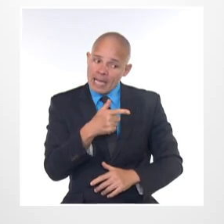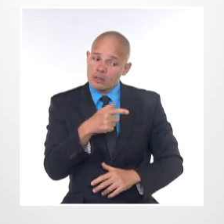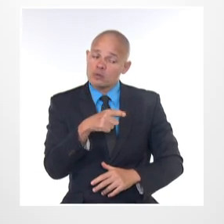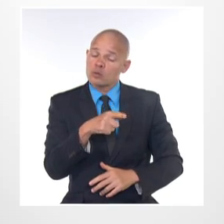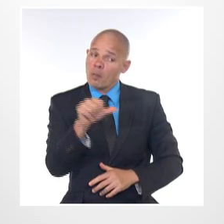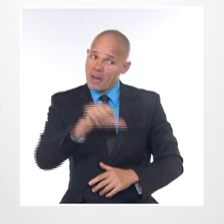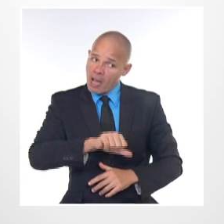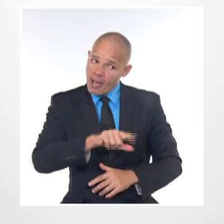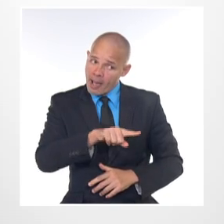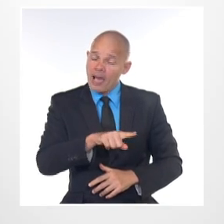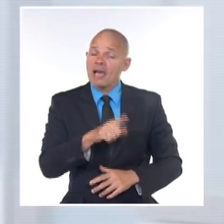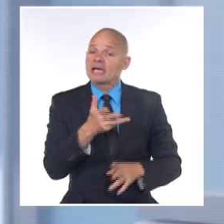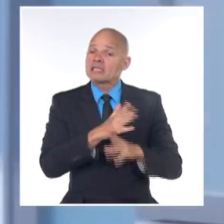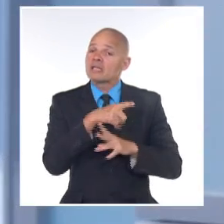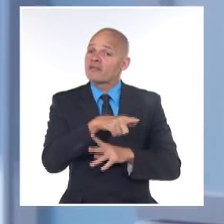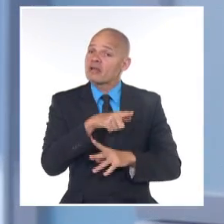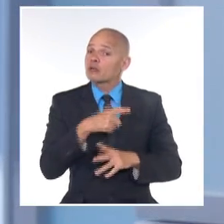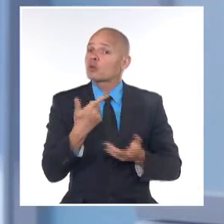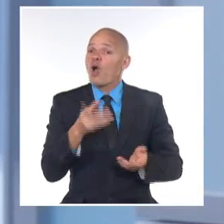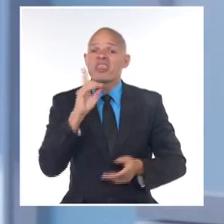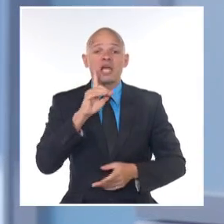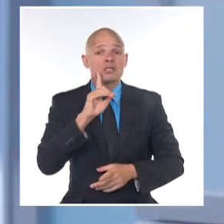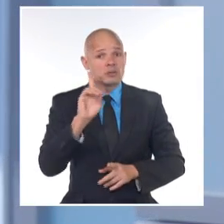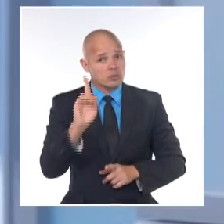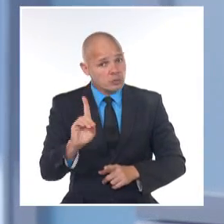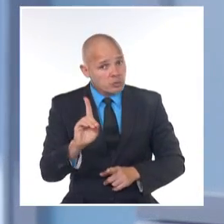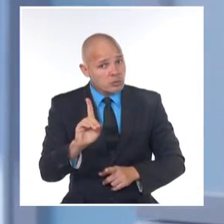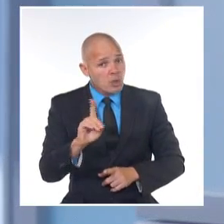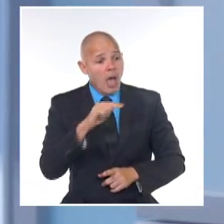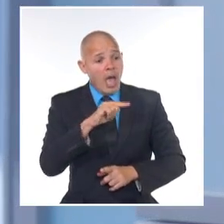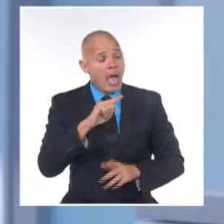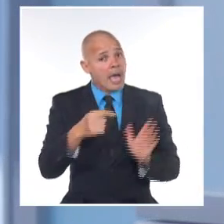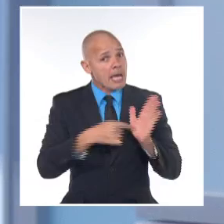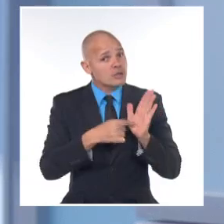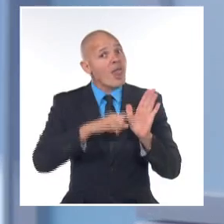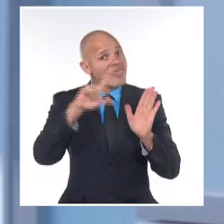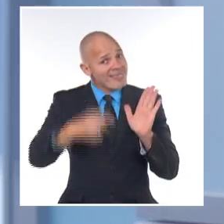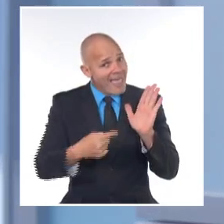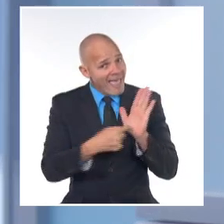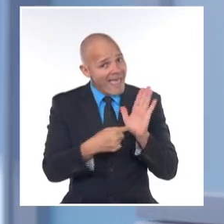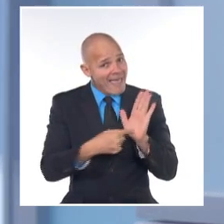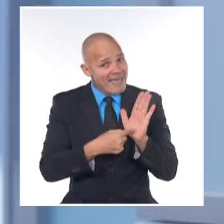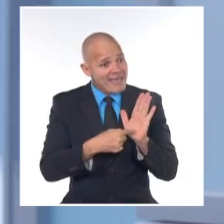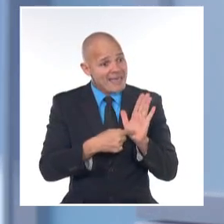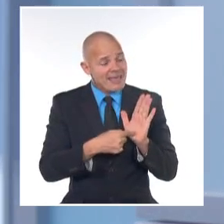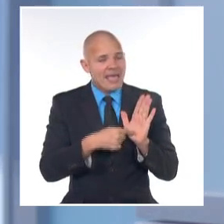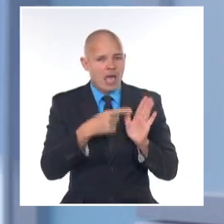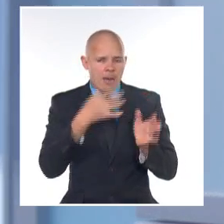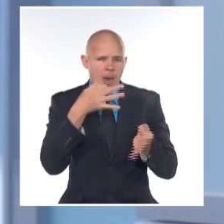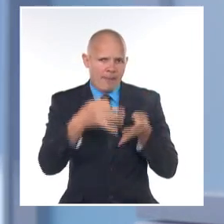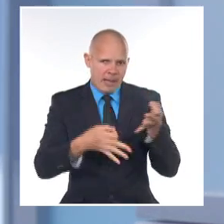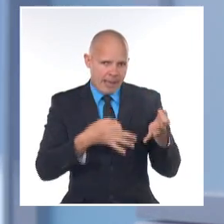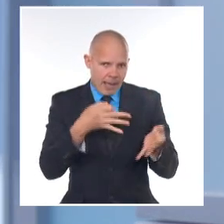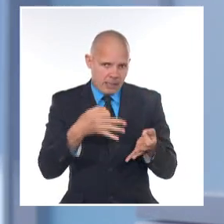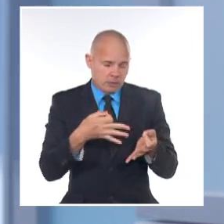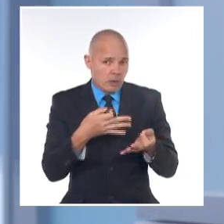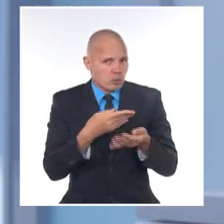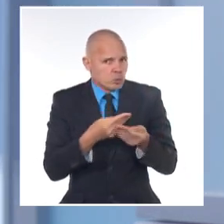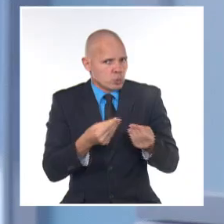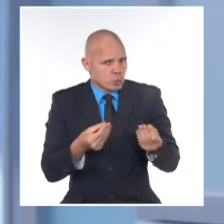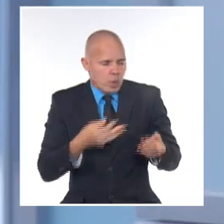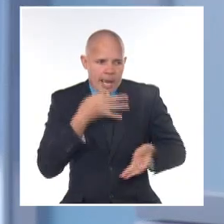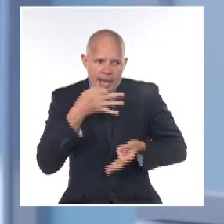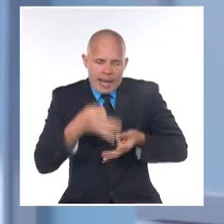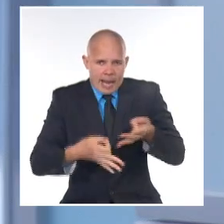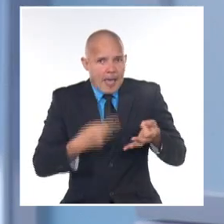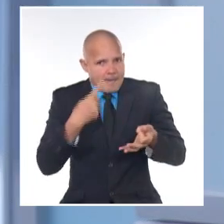actuación y opone una fuerza superior a la autoridad, entonces hay que reducirlo a la obediencia con el empleo del régimen progresivo de